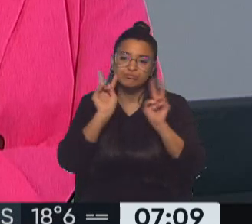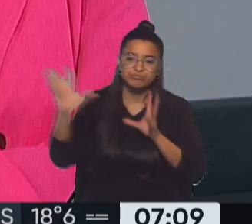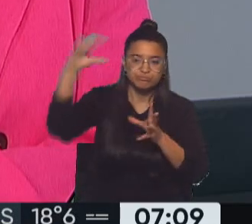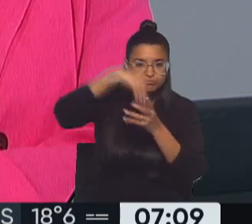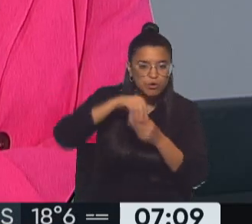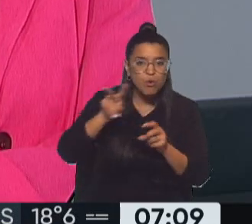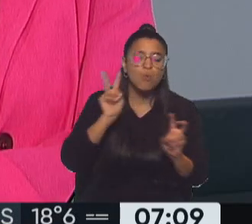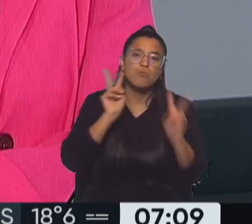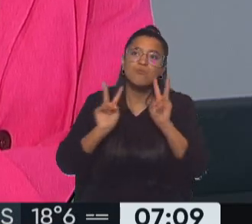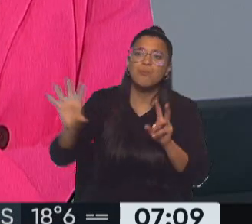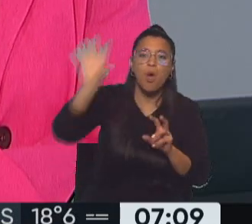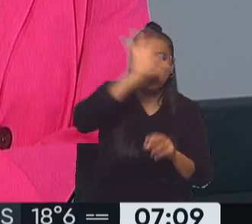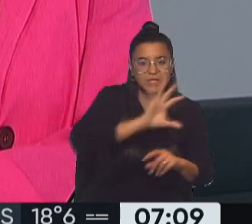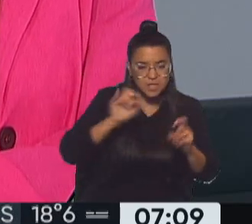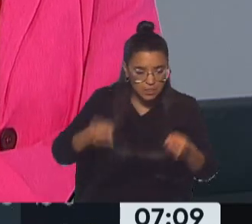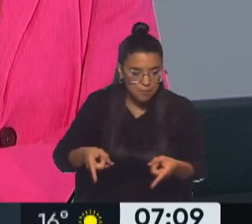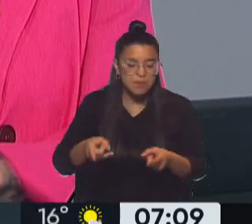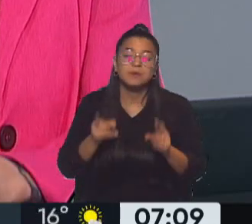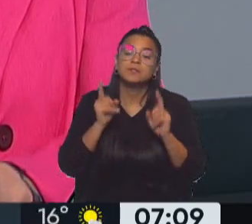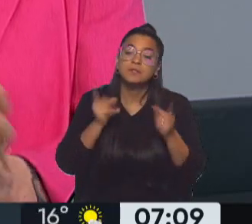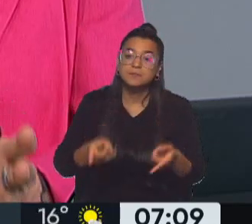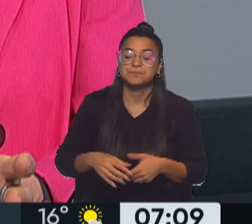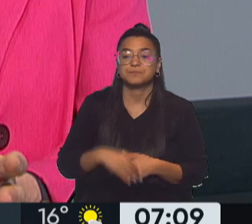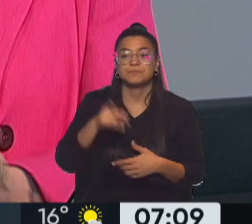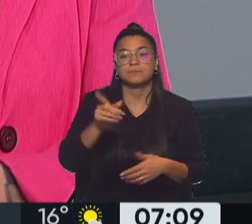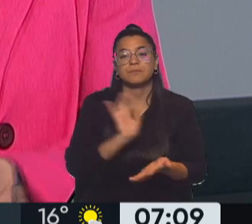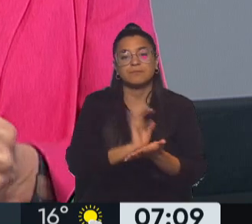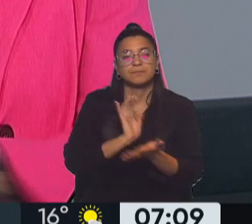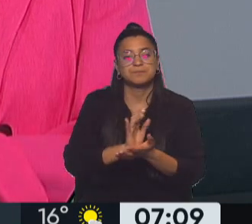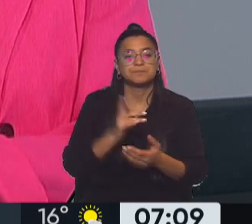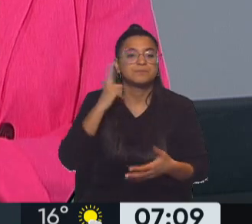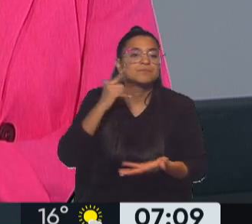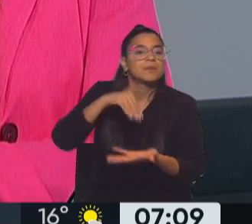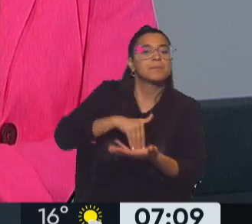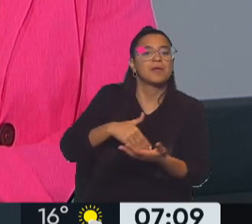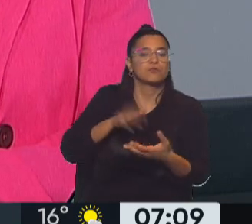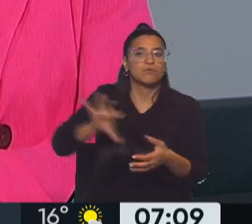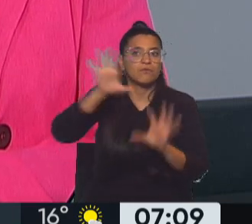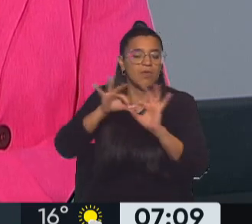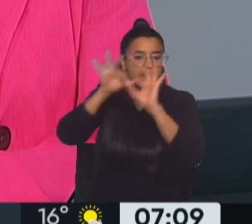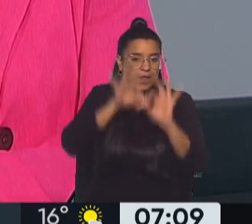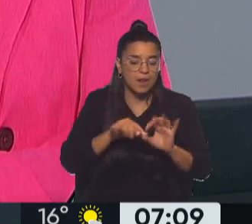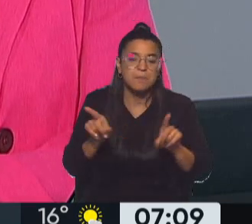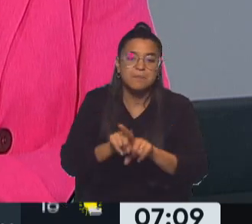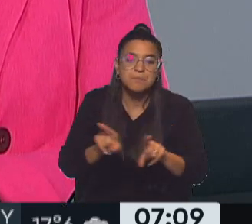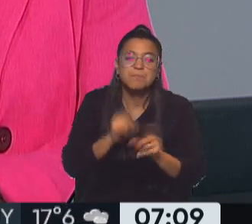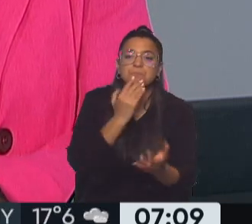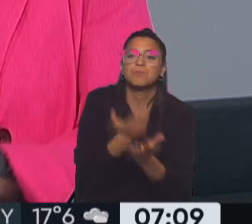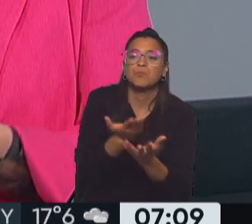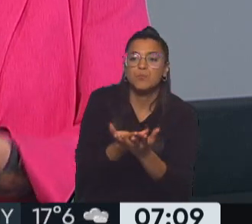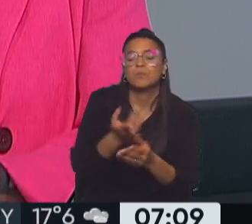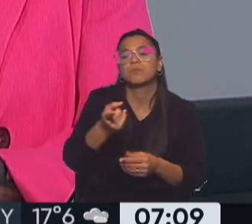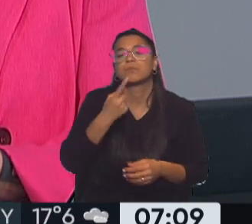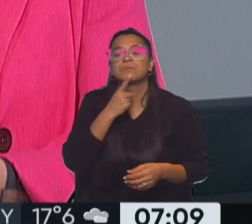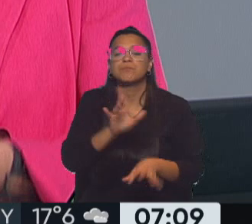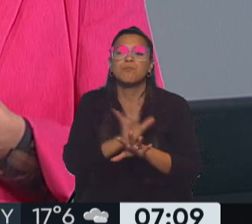al resto de las provincias, donde además este pacto federal viene en sintonía con la propuesta de un proyecto